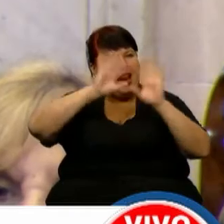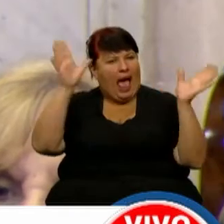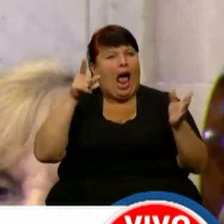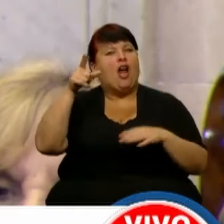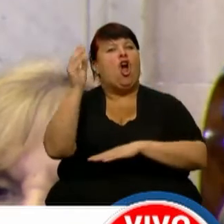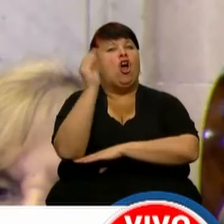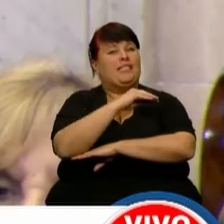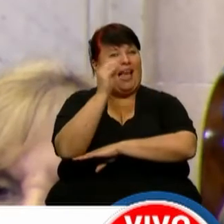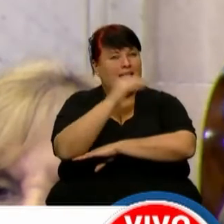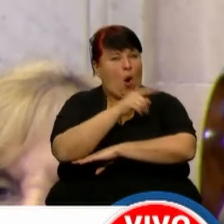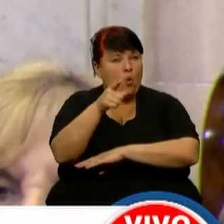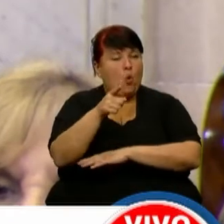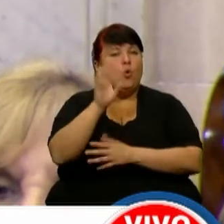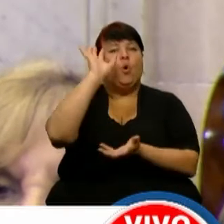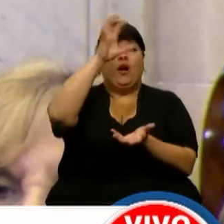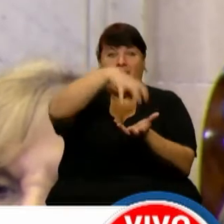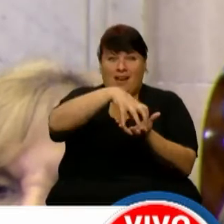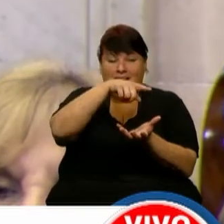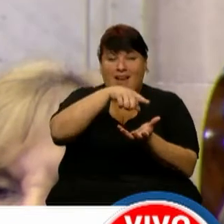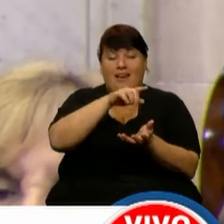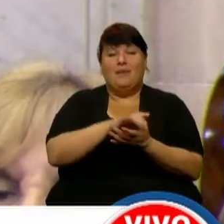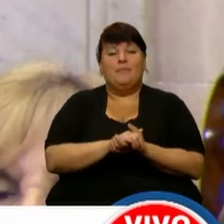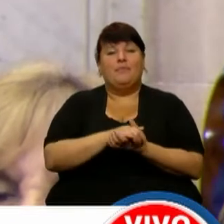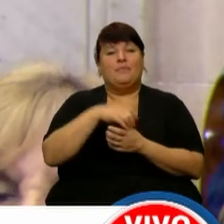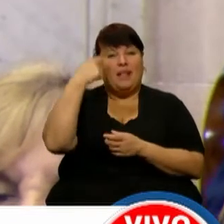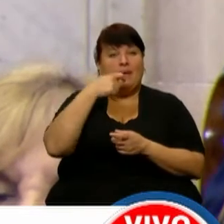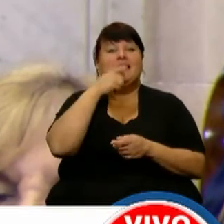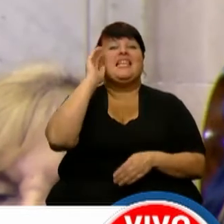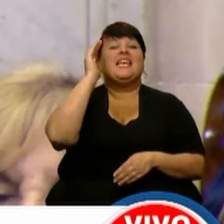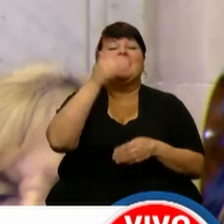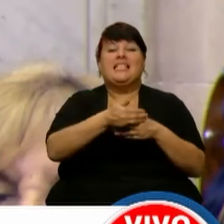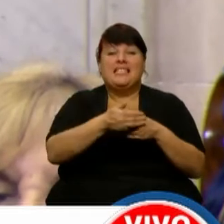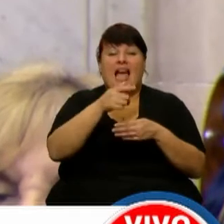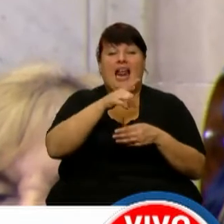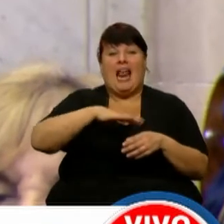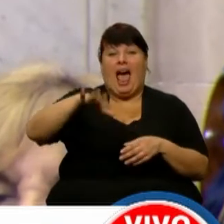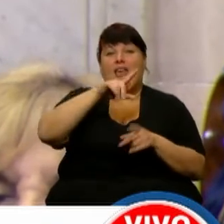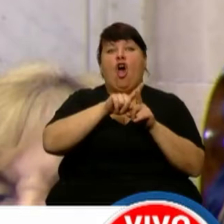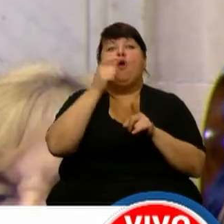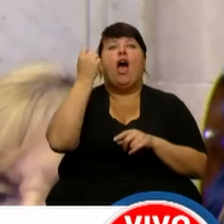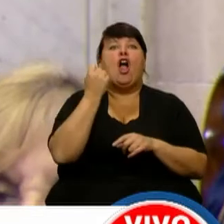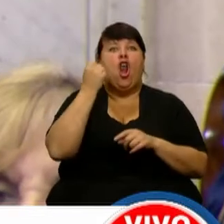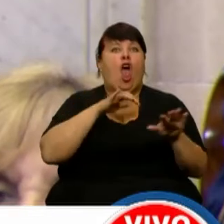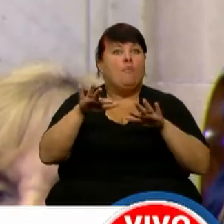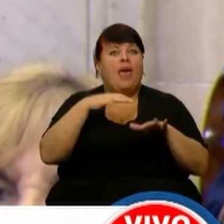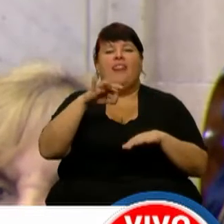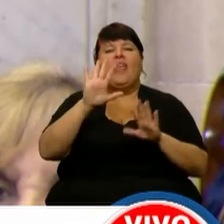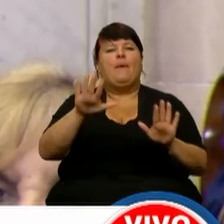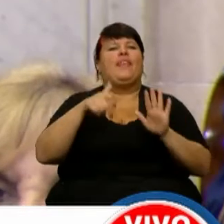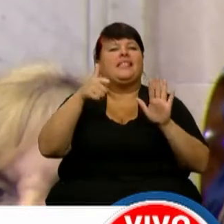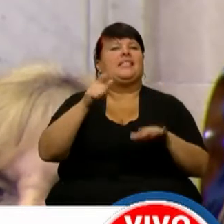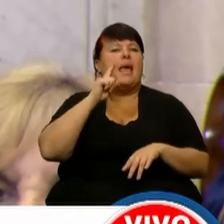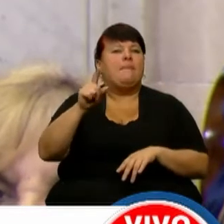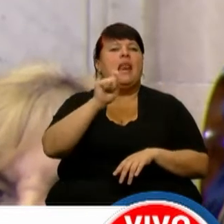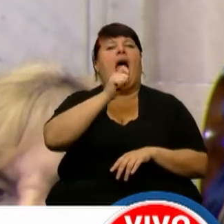en Santa Cruz, un establecimiento que cierre comunidad económica tiene que andar alrededor de las